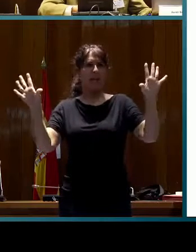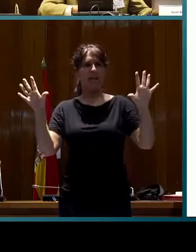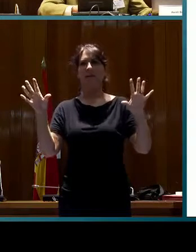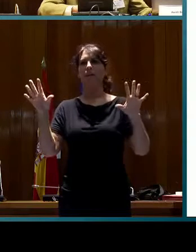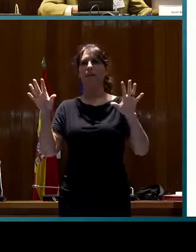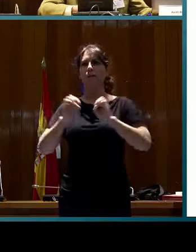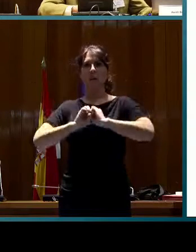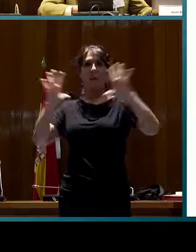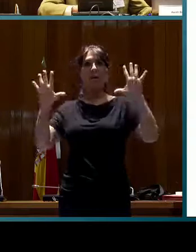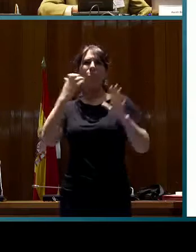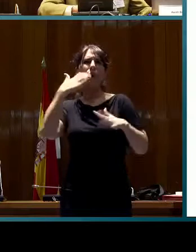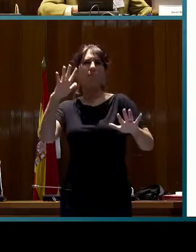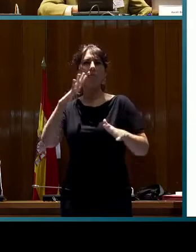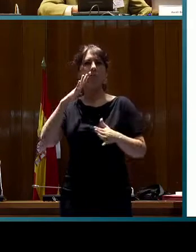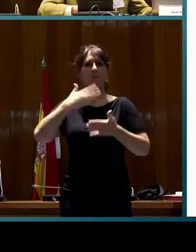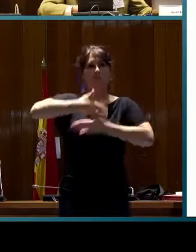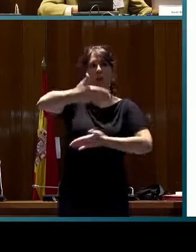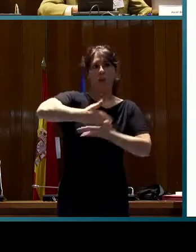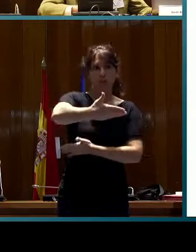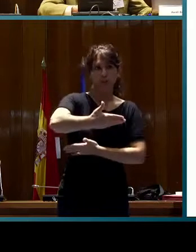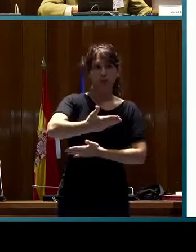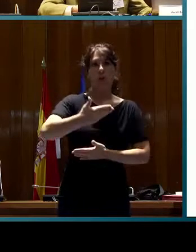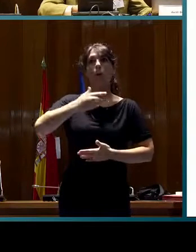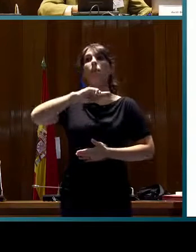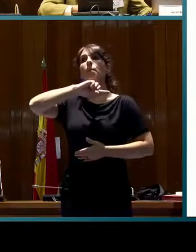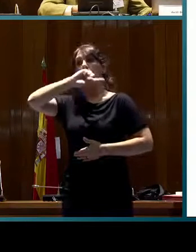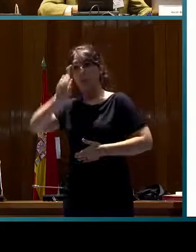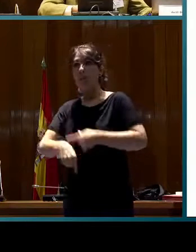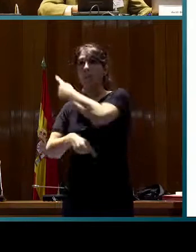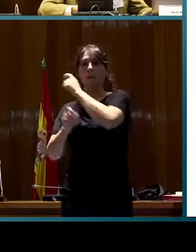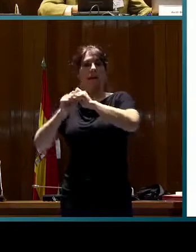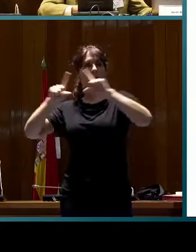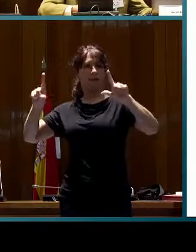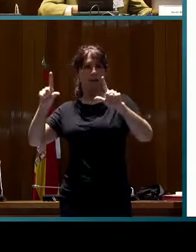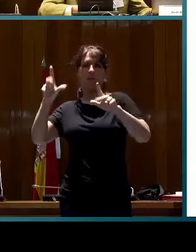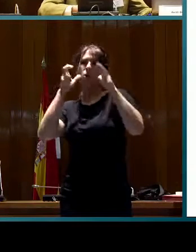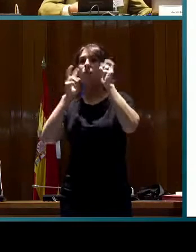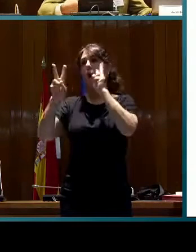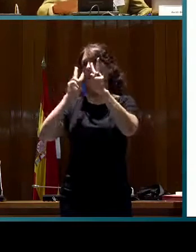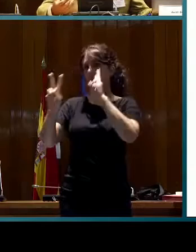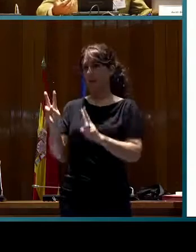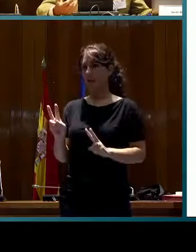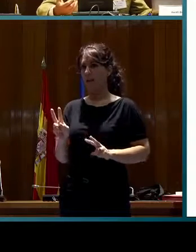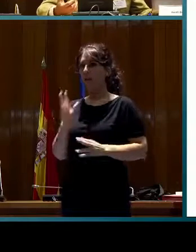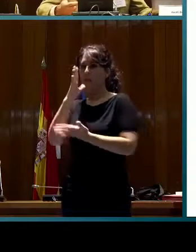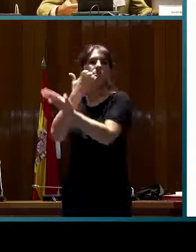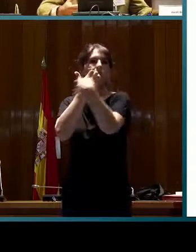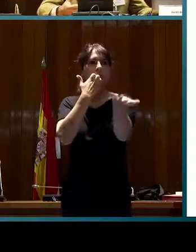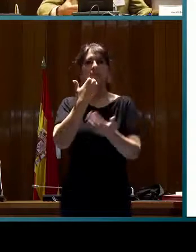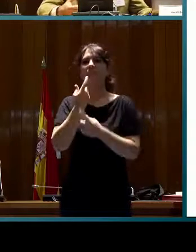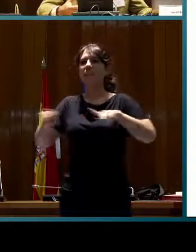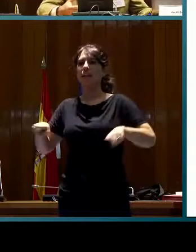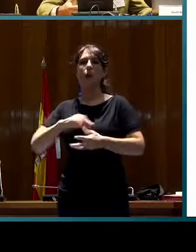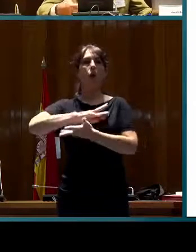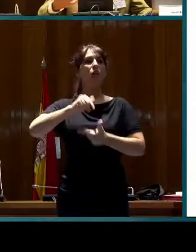la prensa escrita, pero también en los medios audiovisuales, ya que es muy diferente una noticia fría de telediario